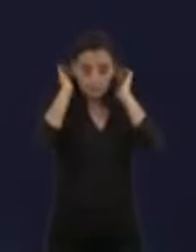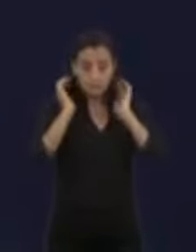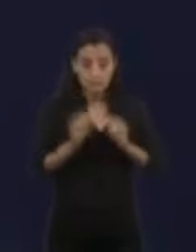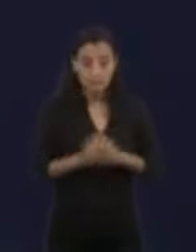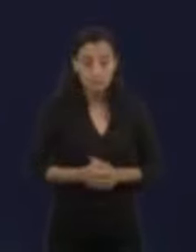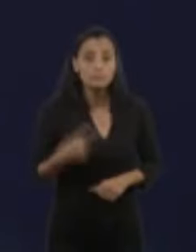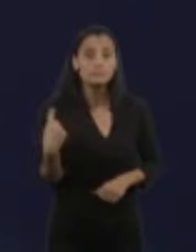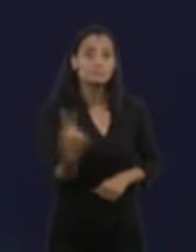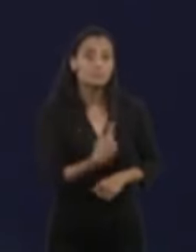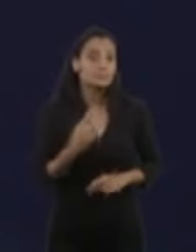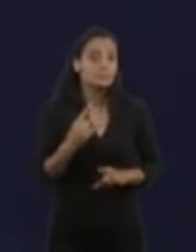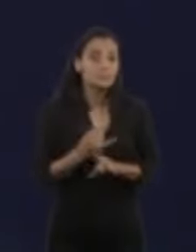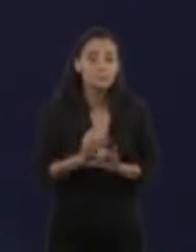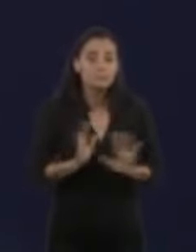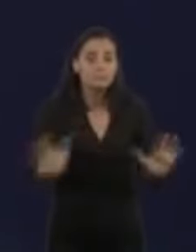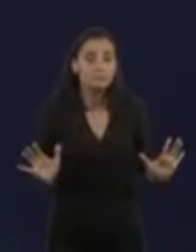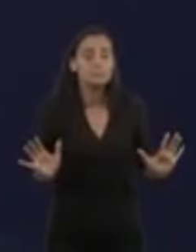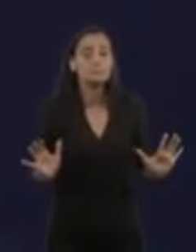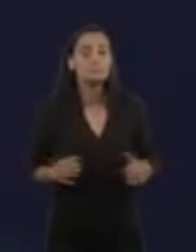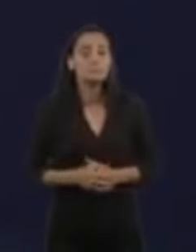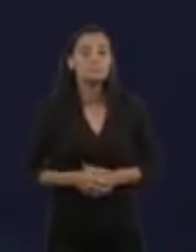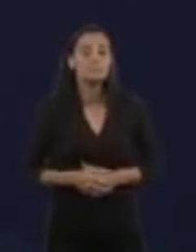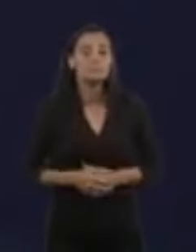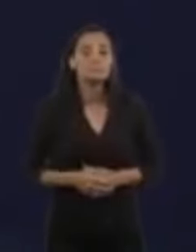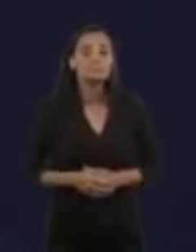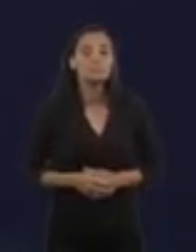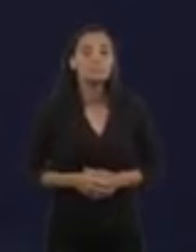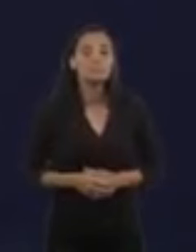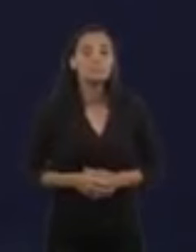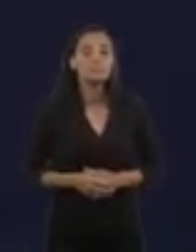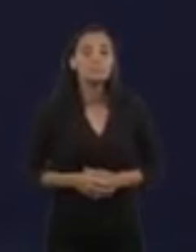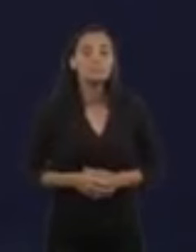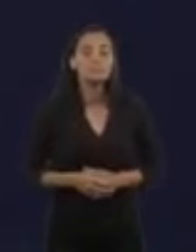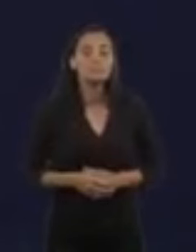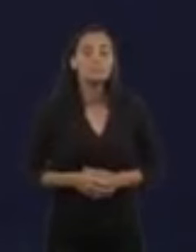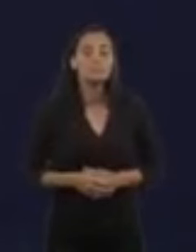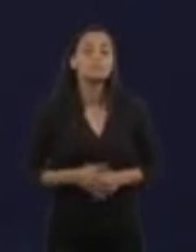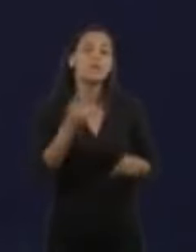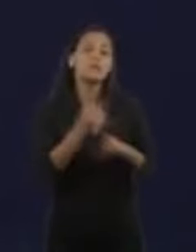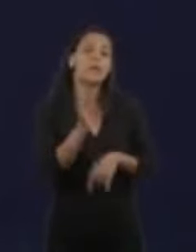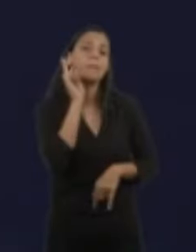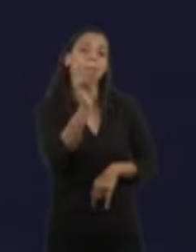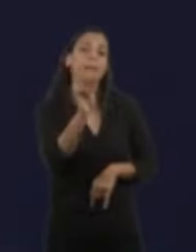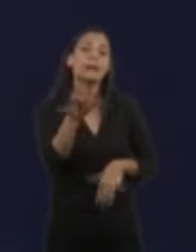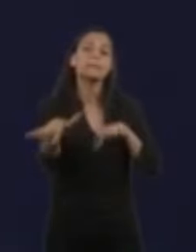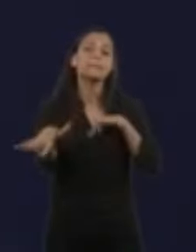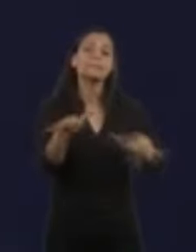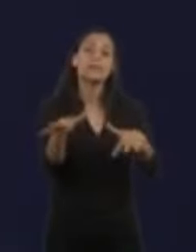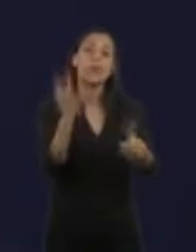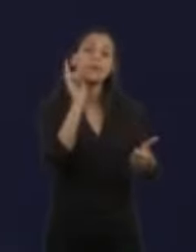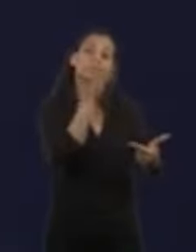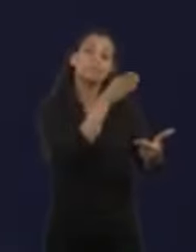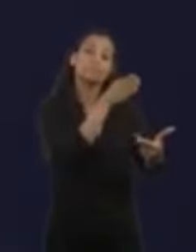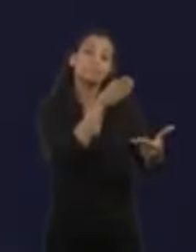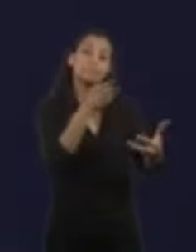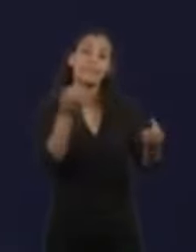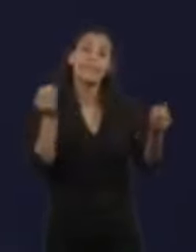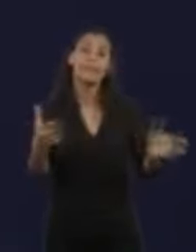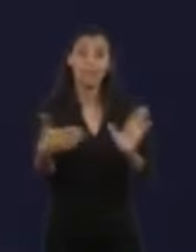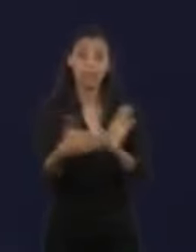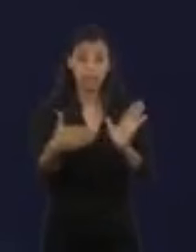hacemos es entender la esta película este camino que estamos recorriendo en virtud de lo que que la